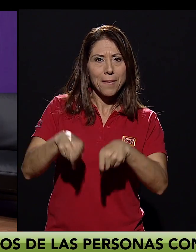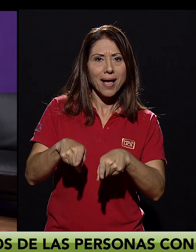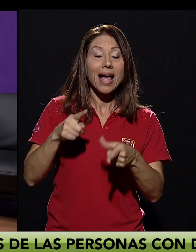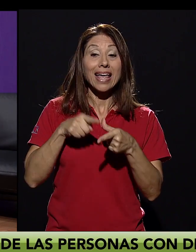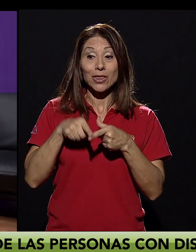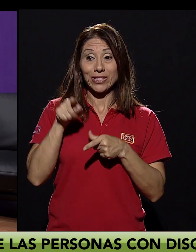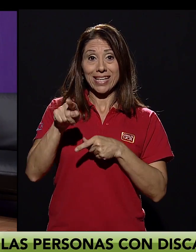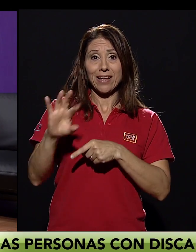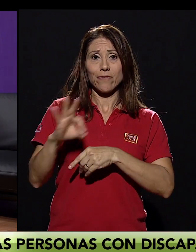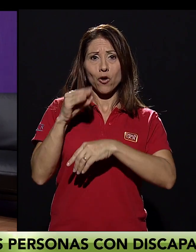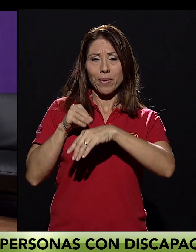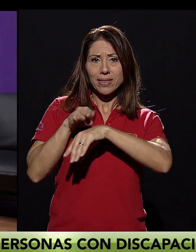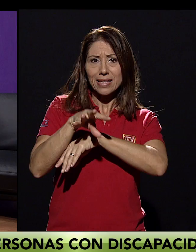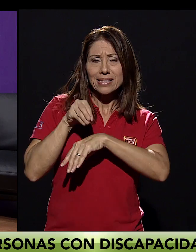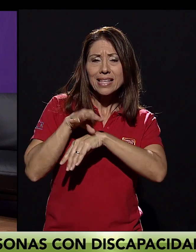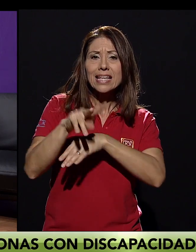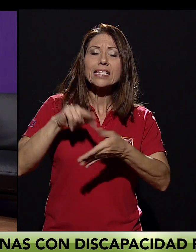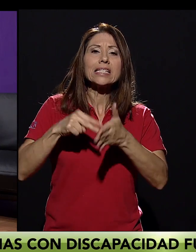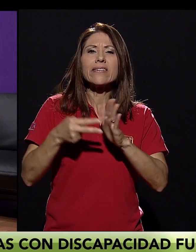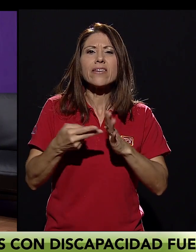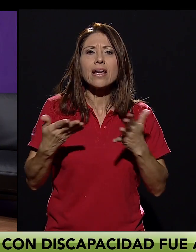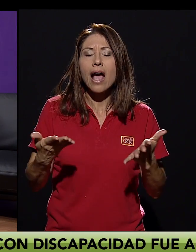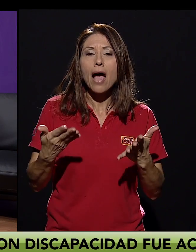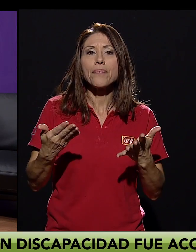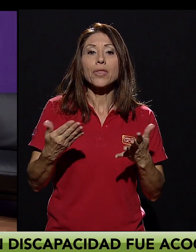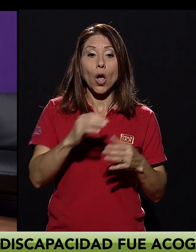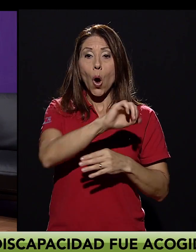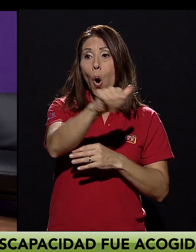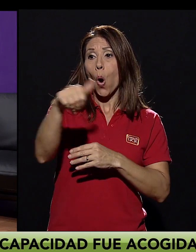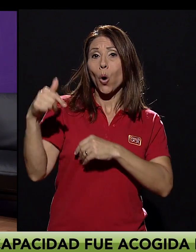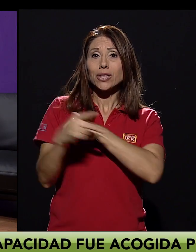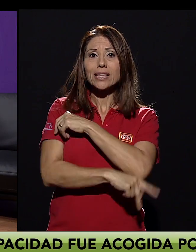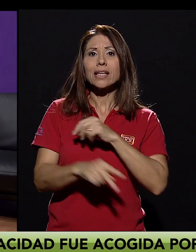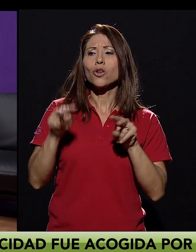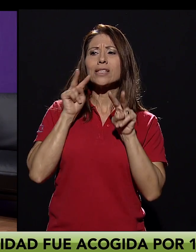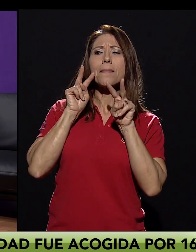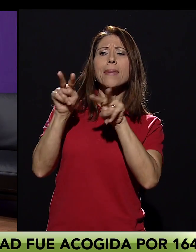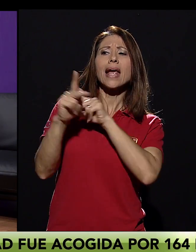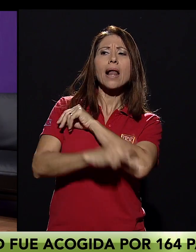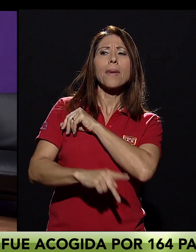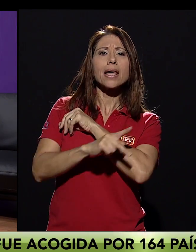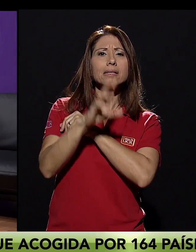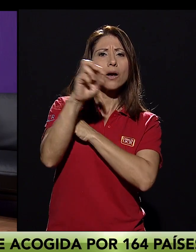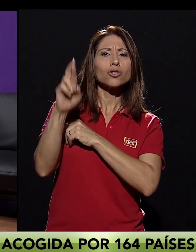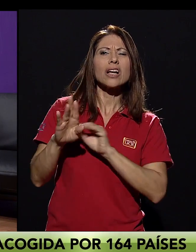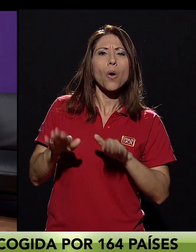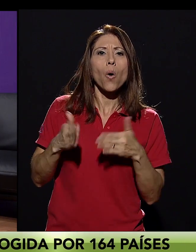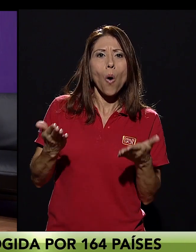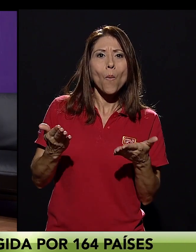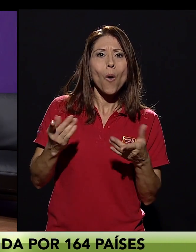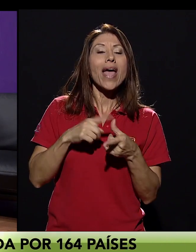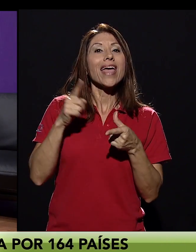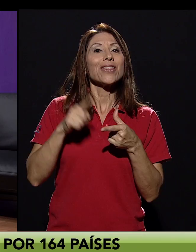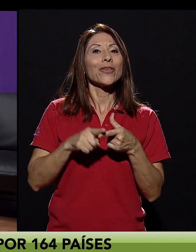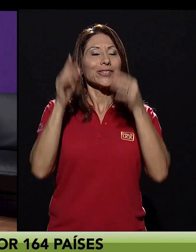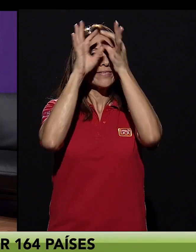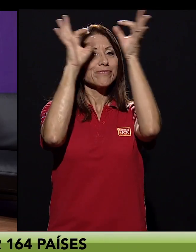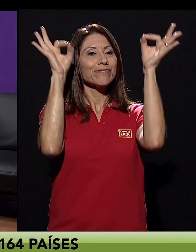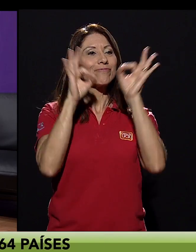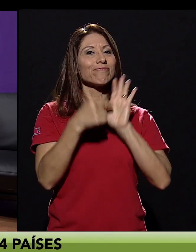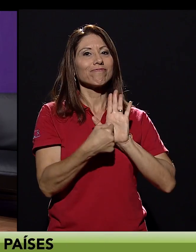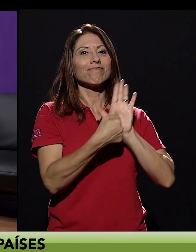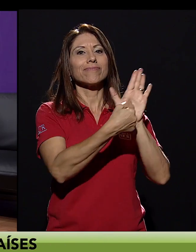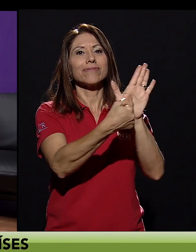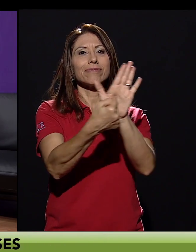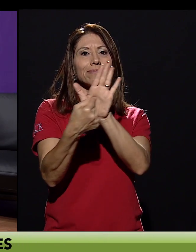de incidir se maneja acerca también de cómo miran al país las otras naciones, y el comité se encarga de tomar esa foto y mostrársela